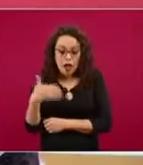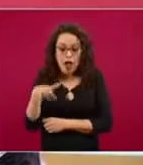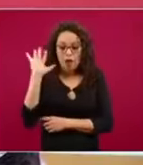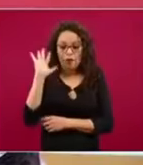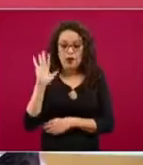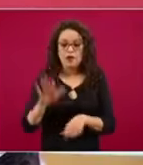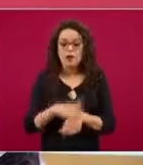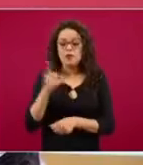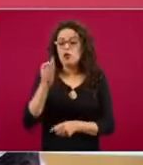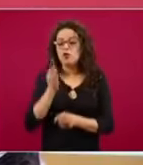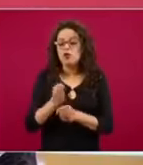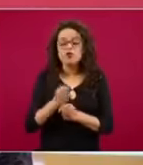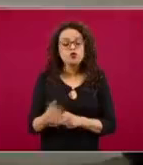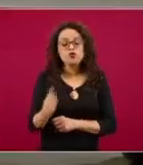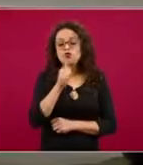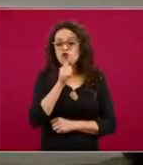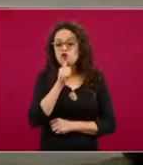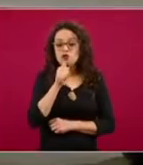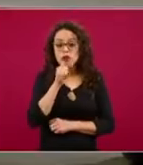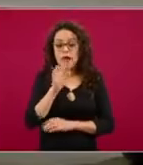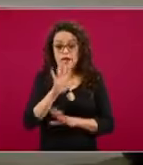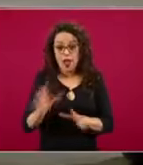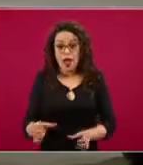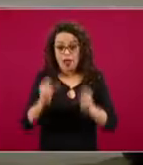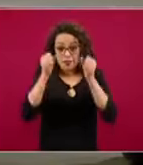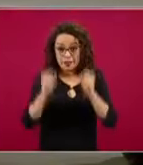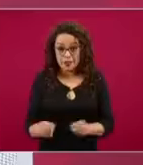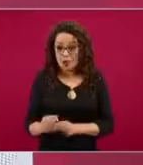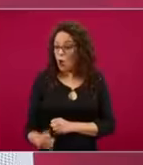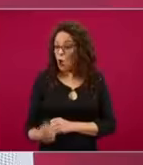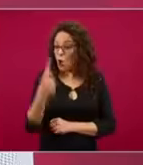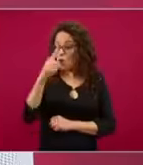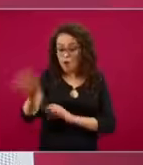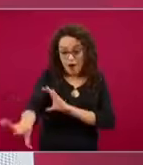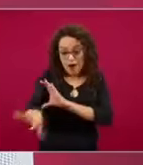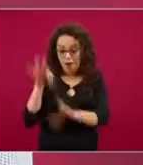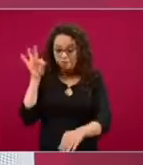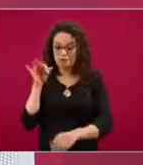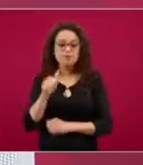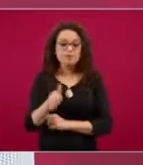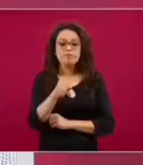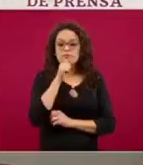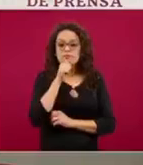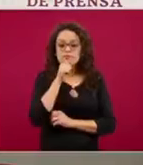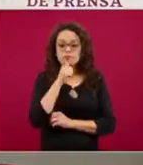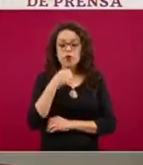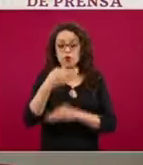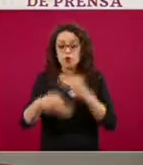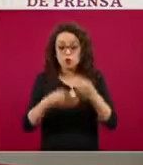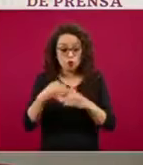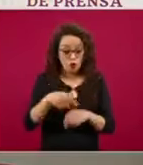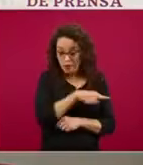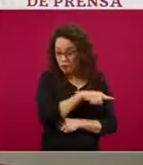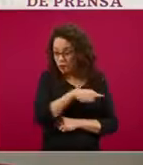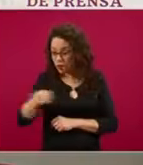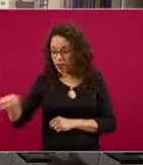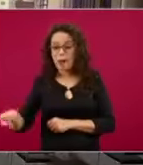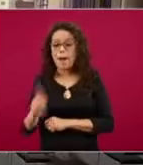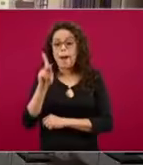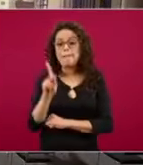este momento la posibilidad de ya seleccionar una vacuna, o sea, todas estas vacunas son prevacunas y todas están en